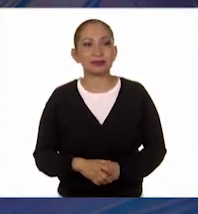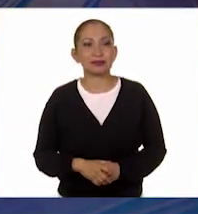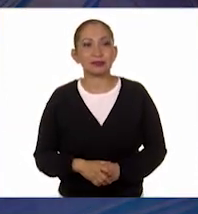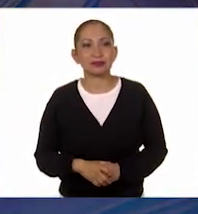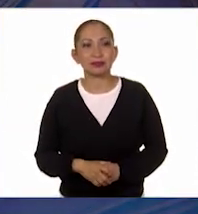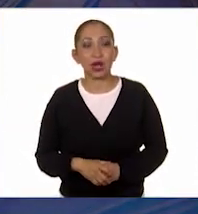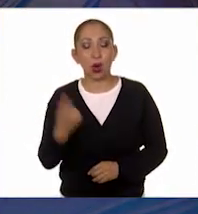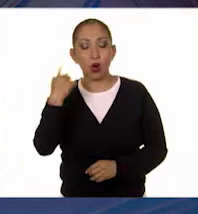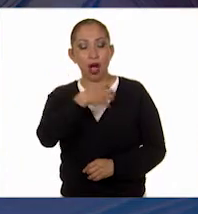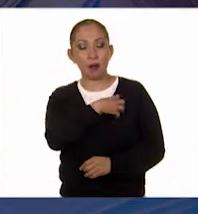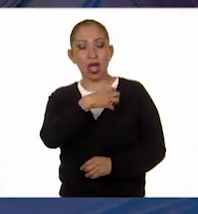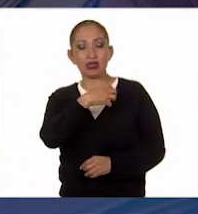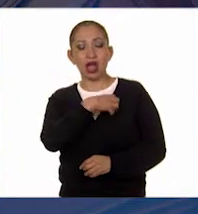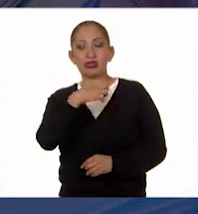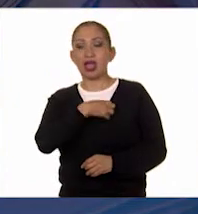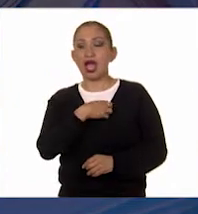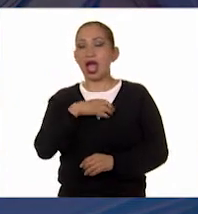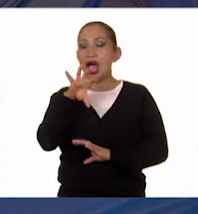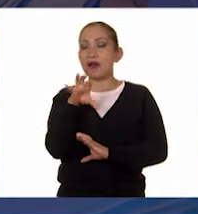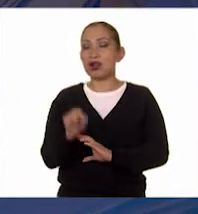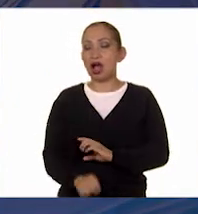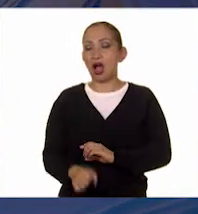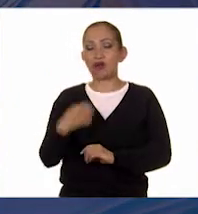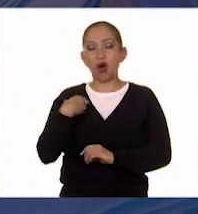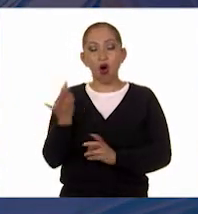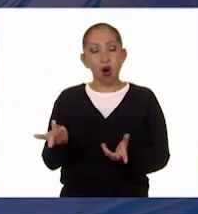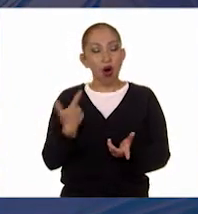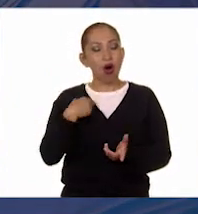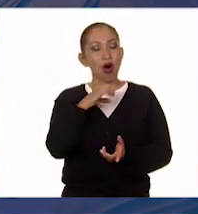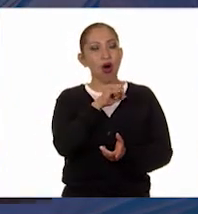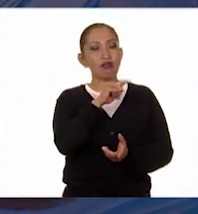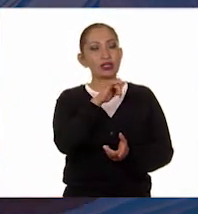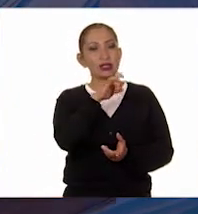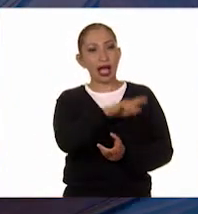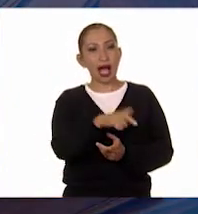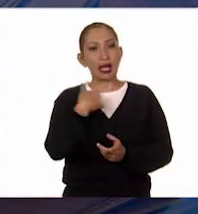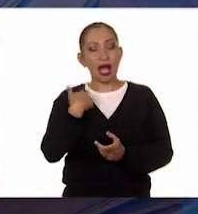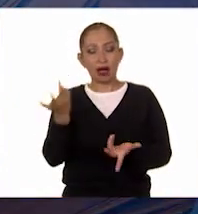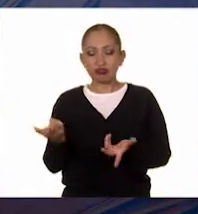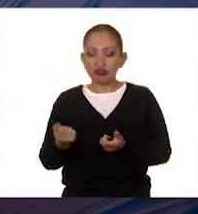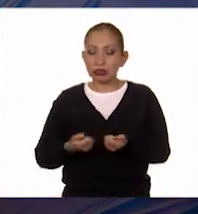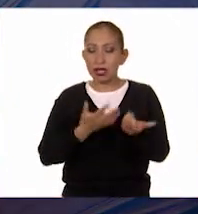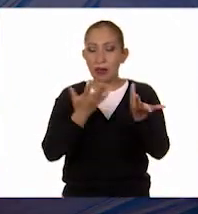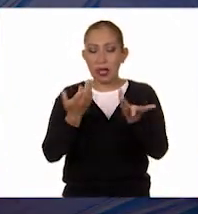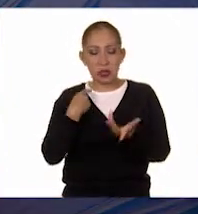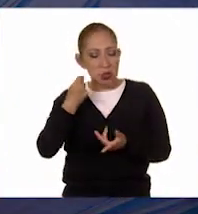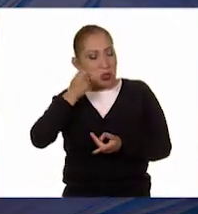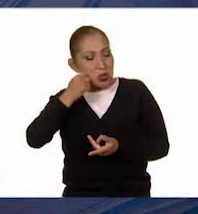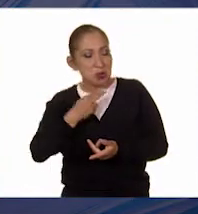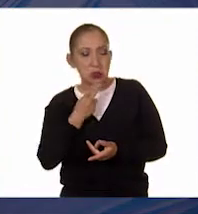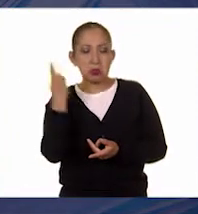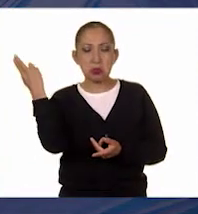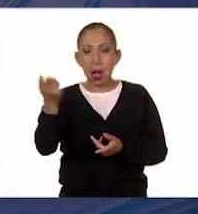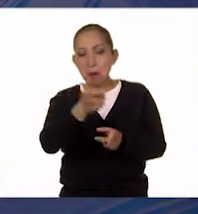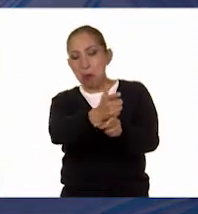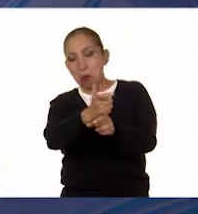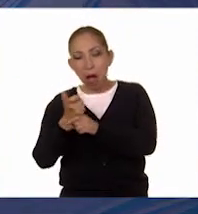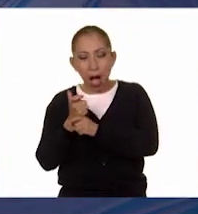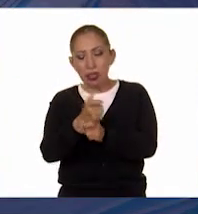Un capitán del Afrika Korps, un oficial de la caballería polaca en una carga heroica y suicida contra los tanques